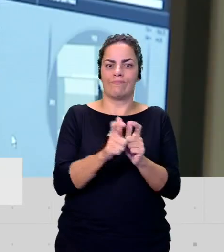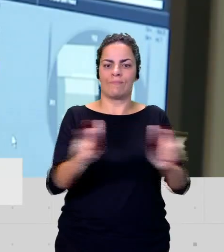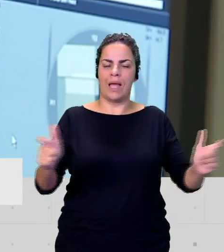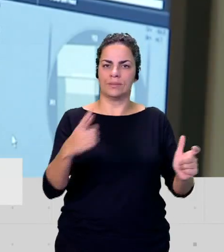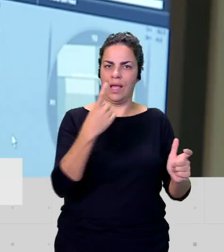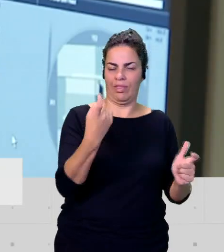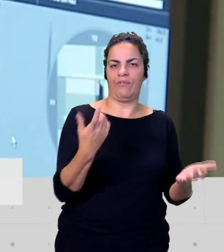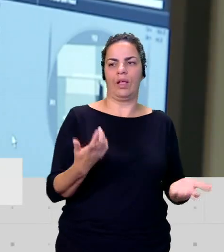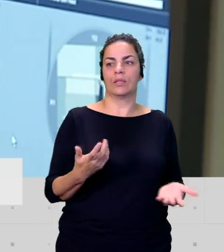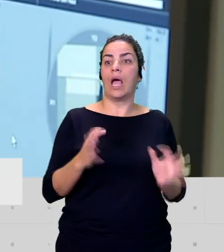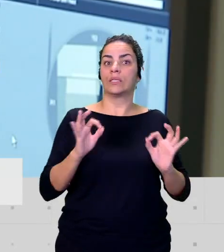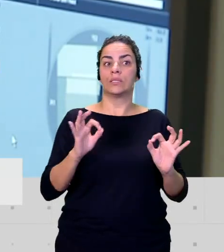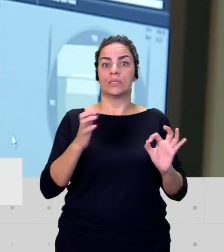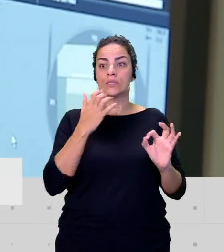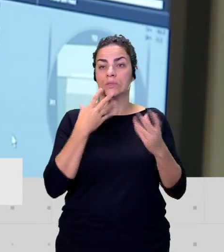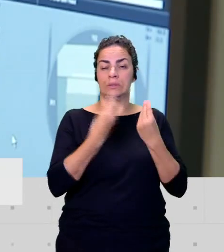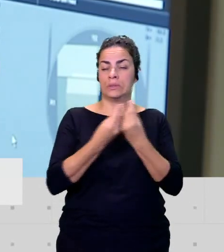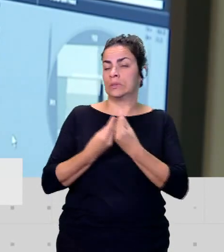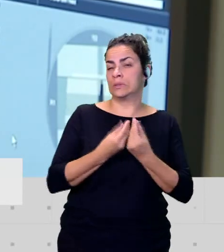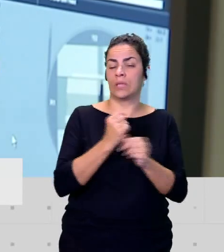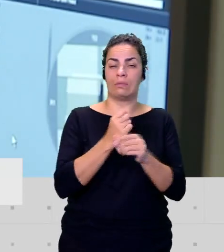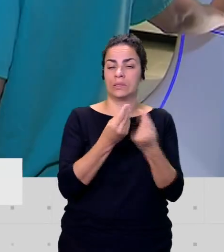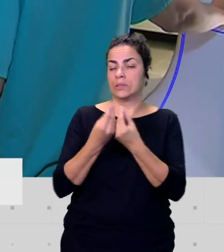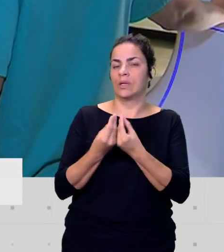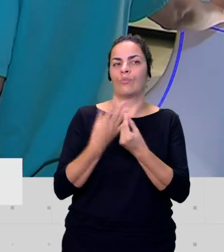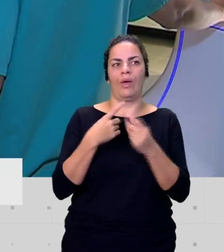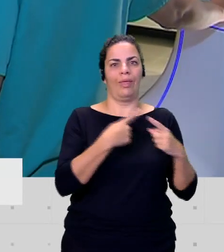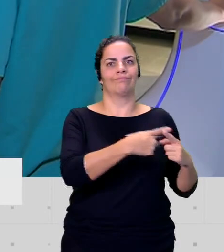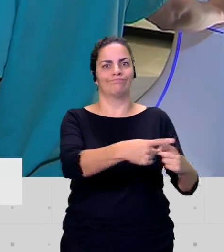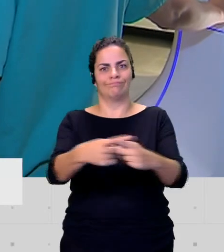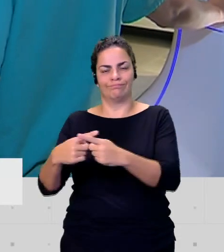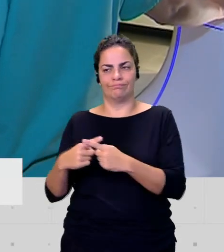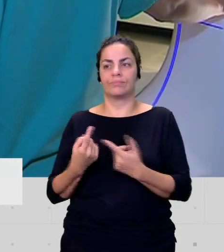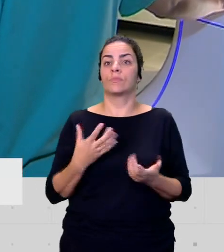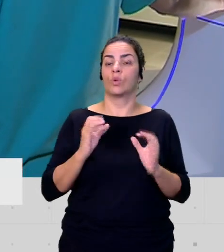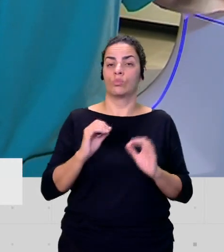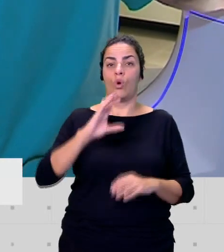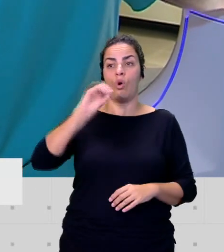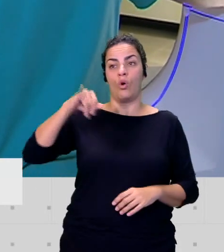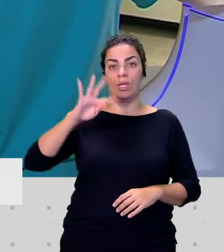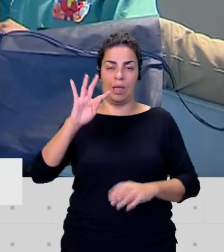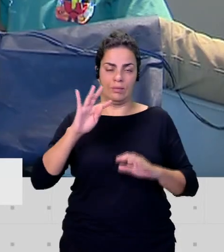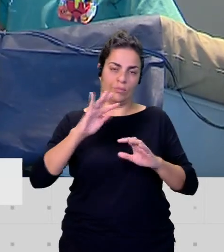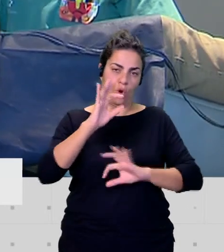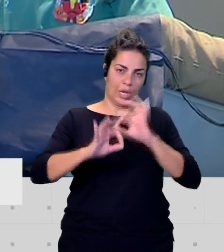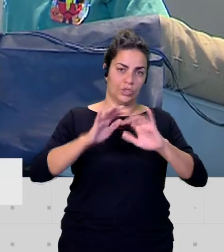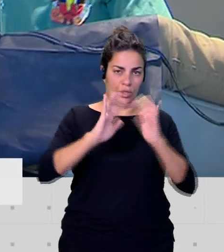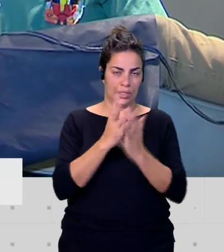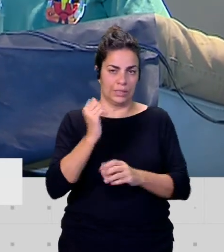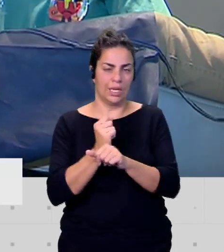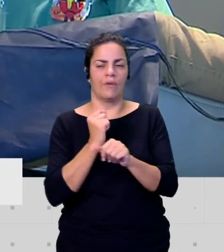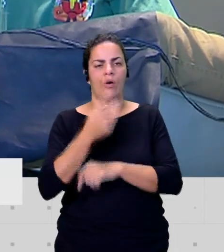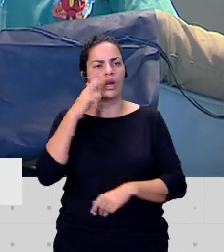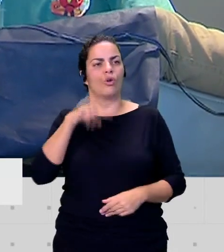que esa saturación pueda ir diluyéndose. De hecho, la OIT reconoció a la Organización Internacional del Trabajo esas agresiones al